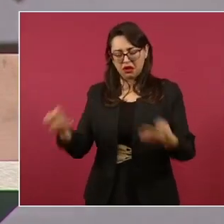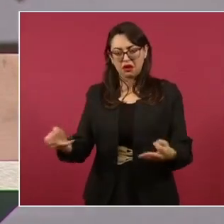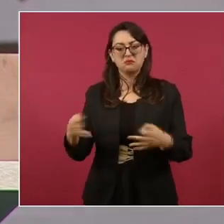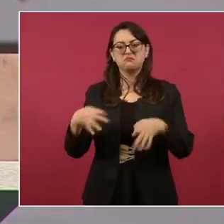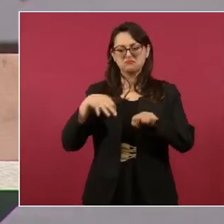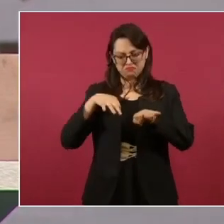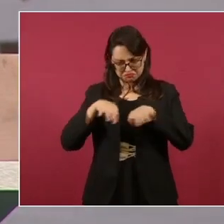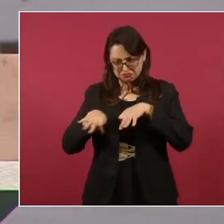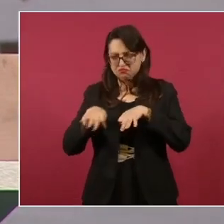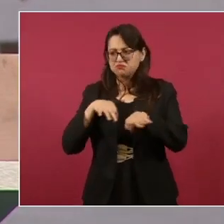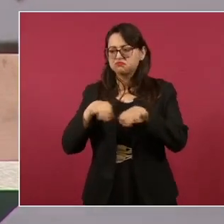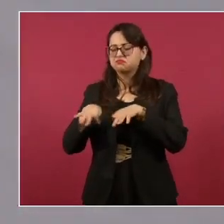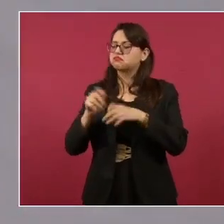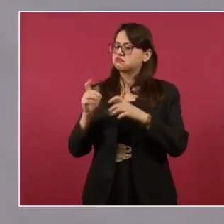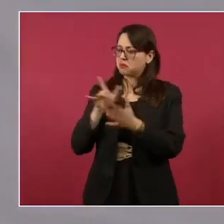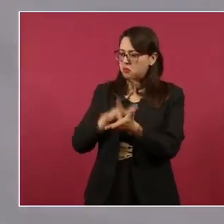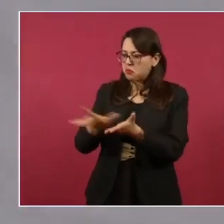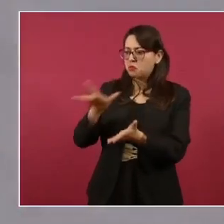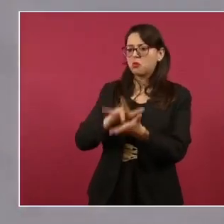Luego,